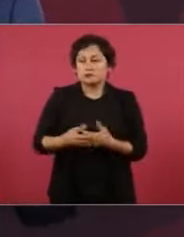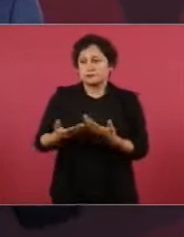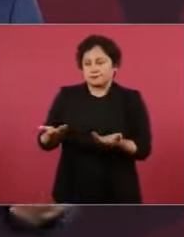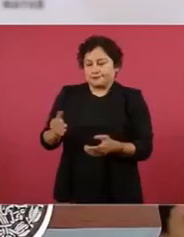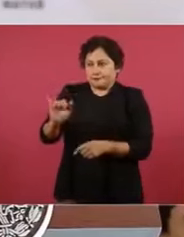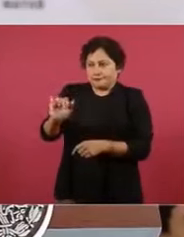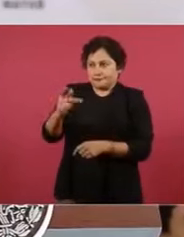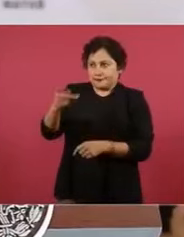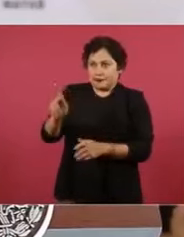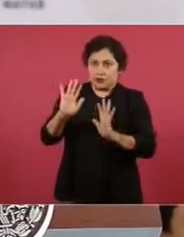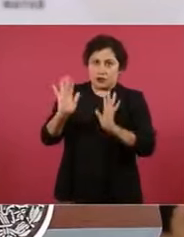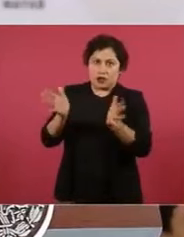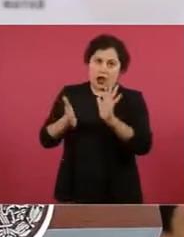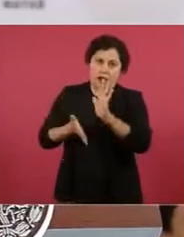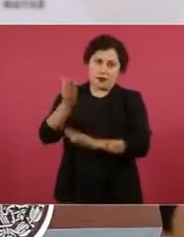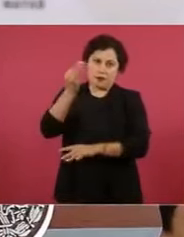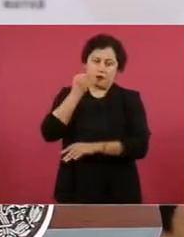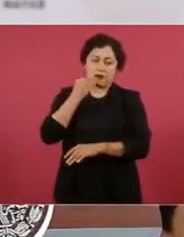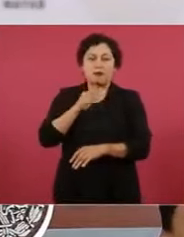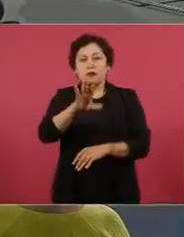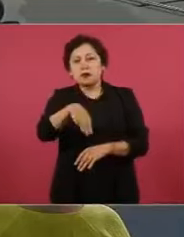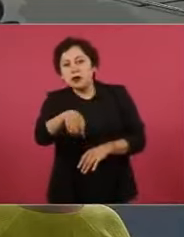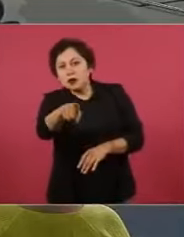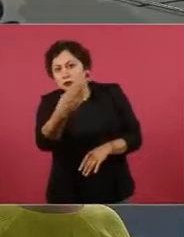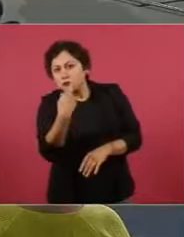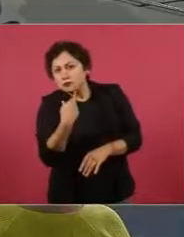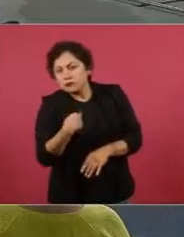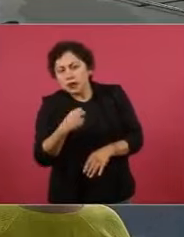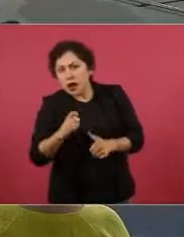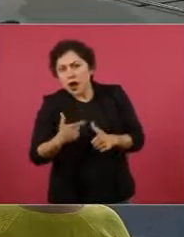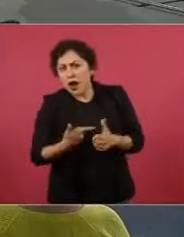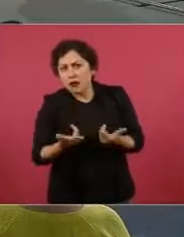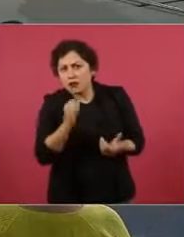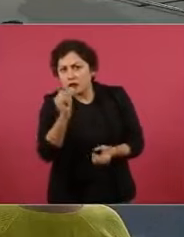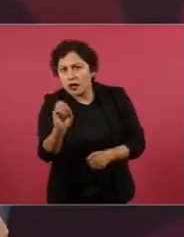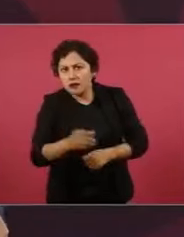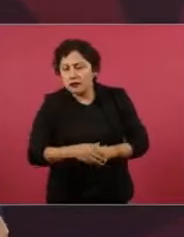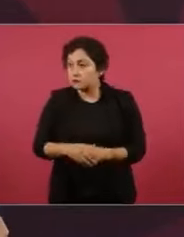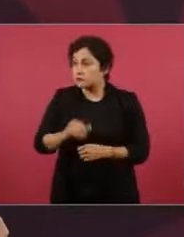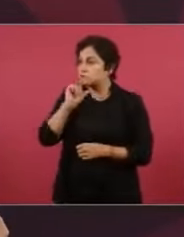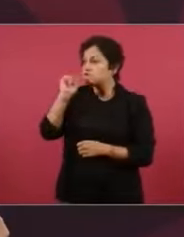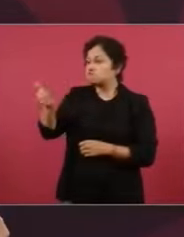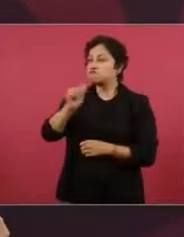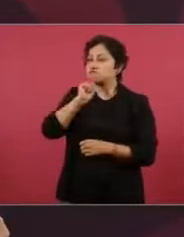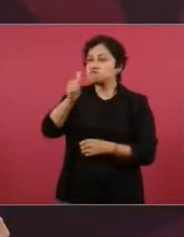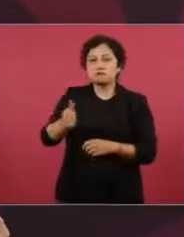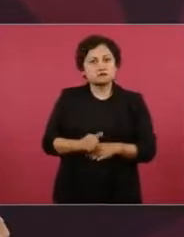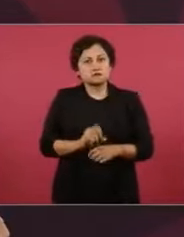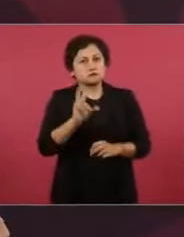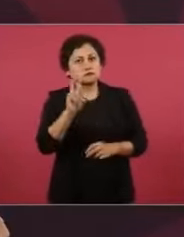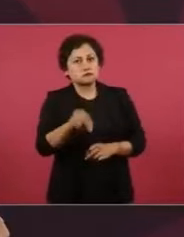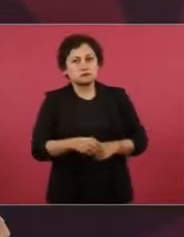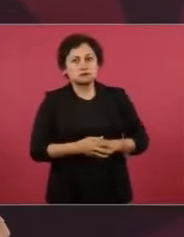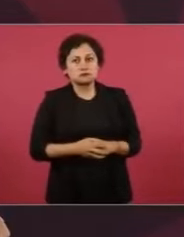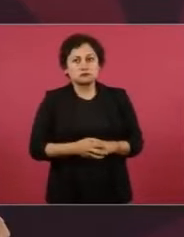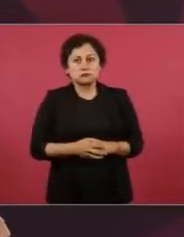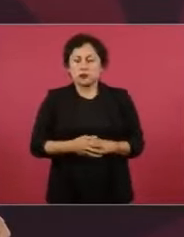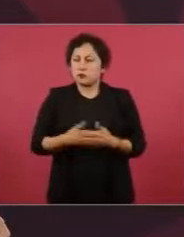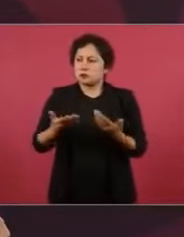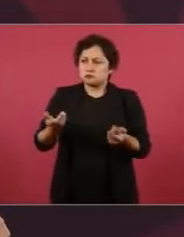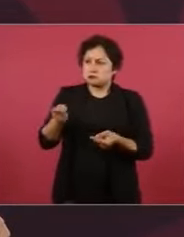ya vámonos a desayunar. ¿Usted tiene algo que decir al respecto o nada, presidente? Nada. ¿No? Nada. Ah, bien, entonces. Que